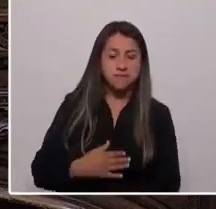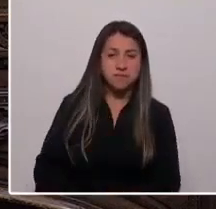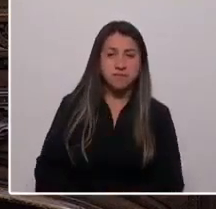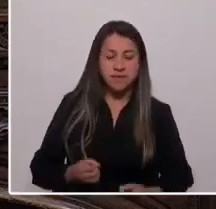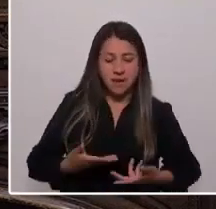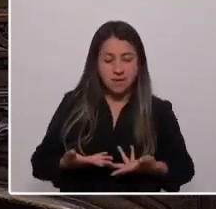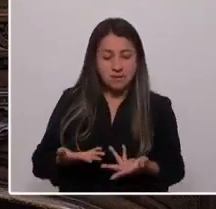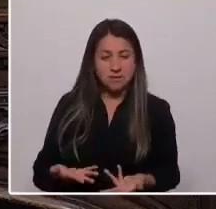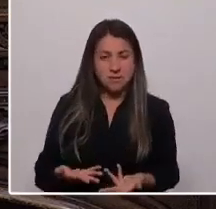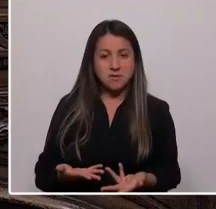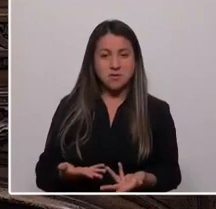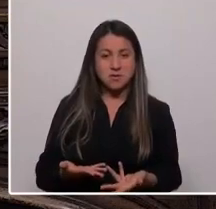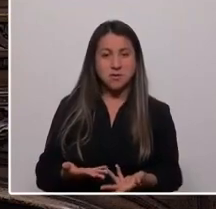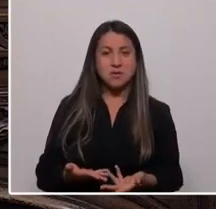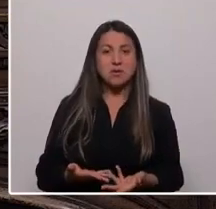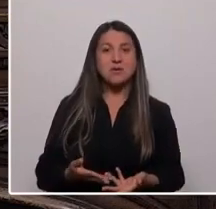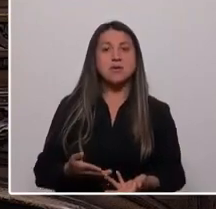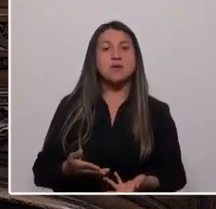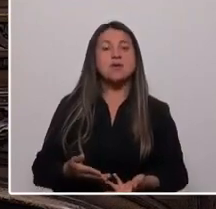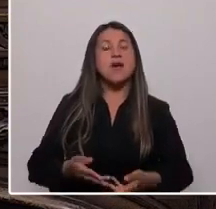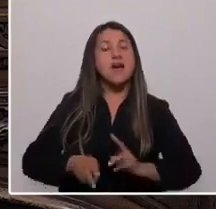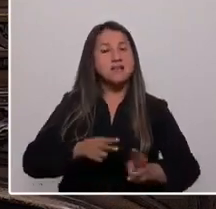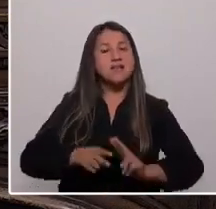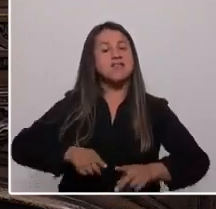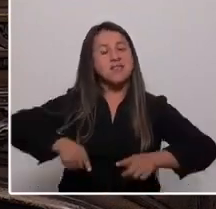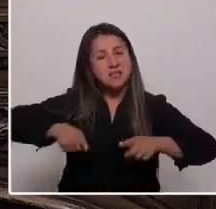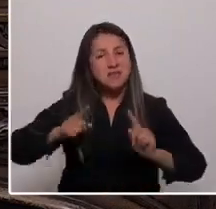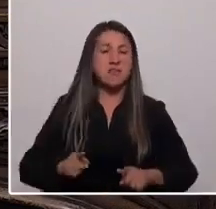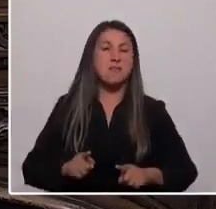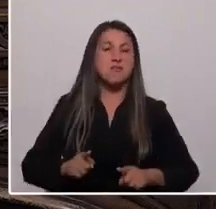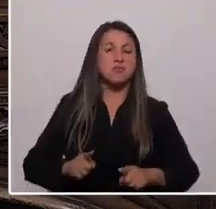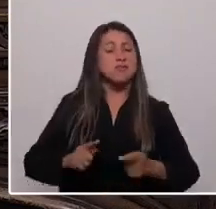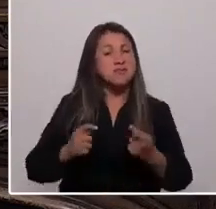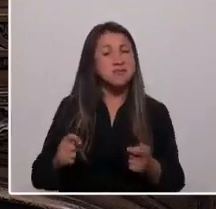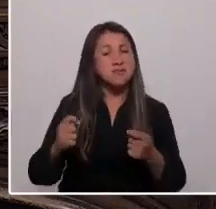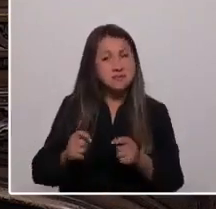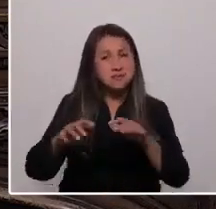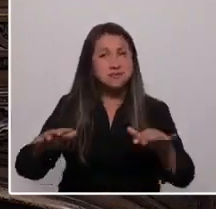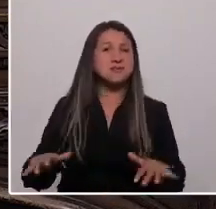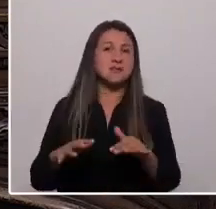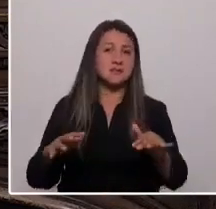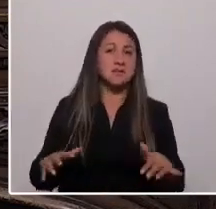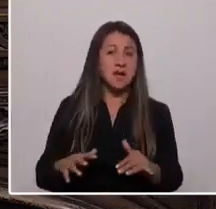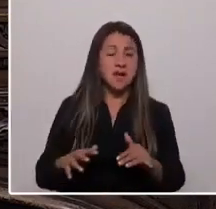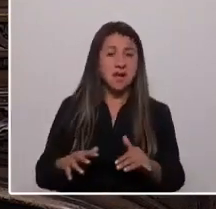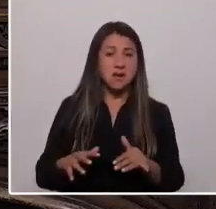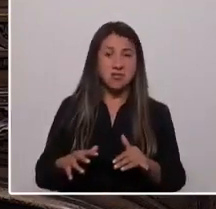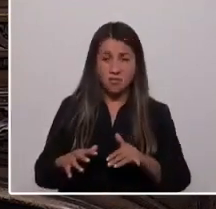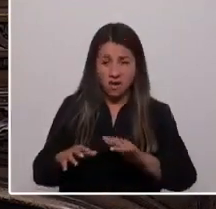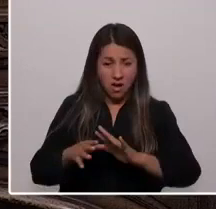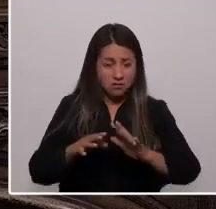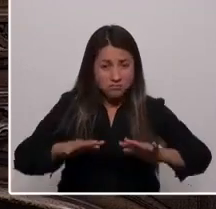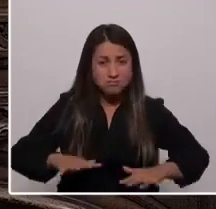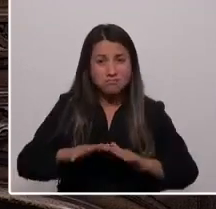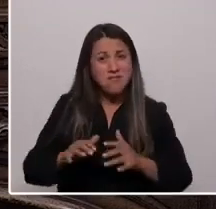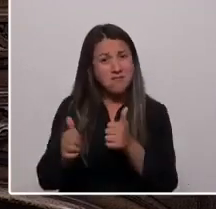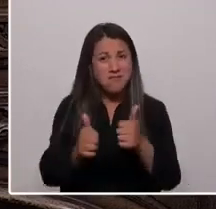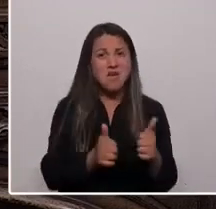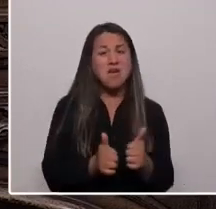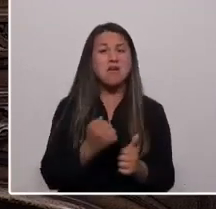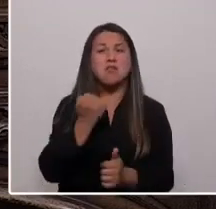debemos hacerlo tenemos que intentarlo y tenemos que tratar de hacerlo bien aunque nos equivoquemos